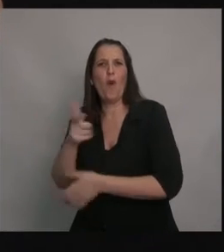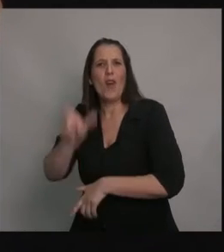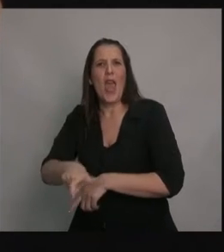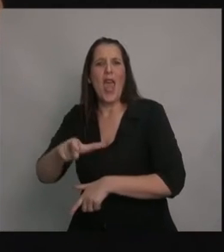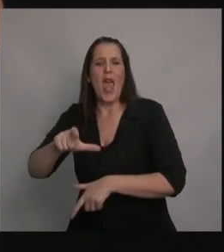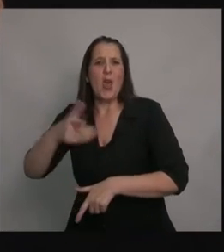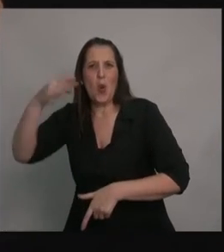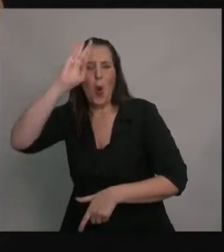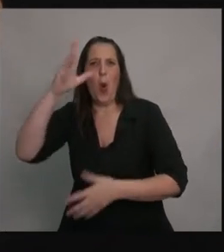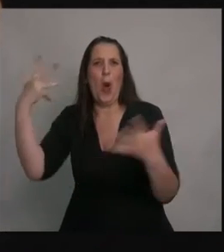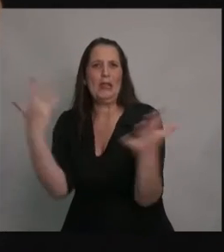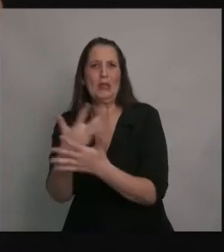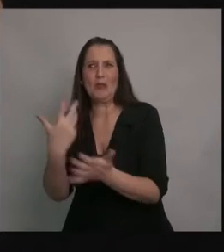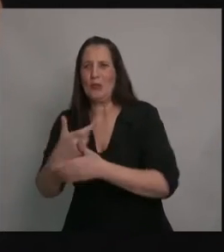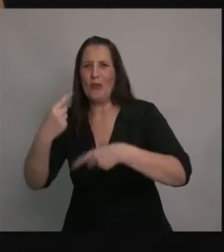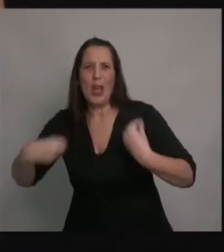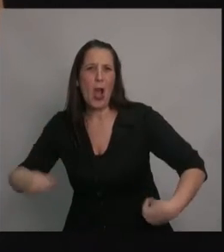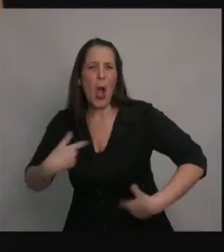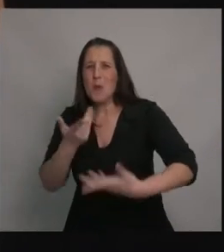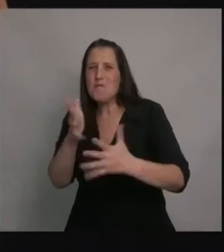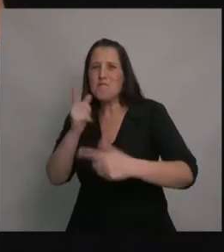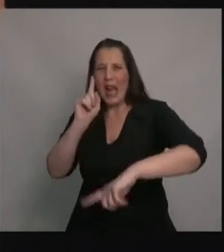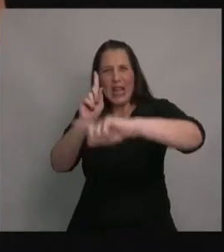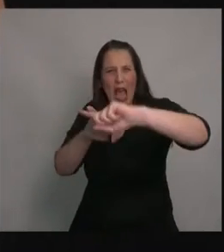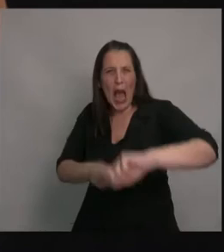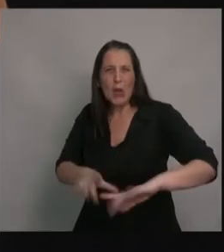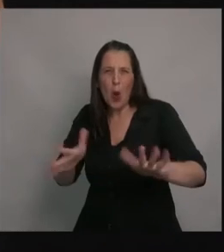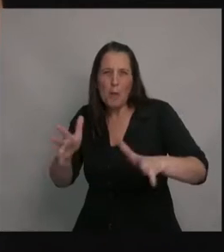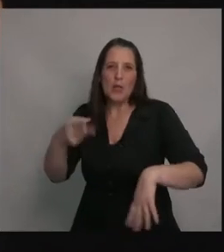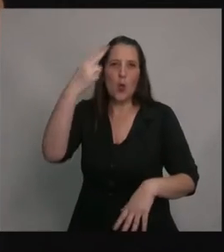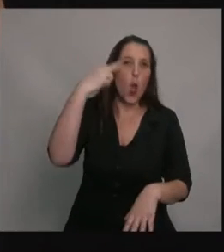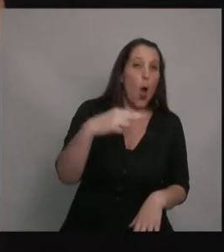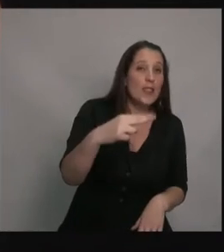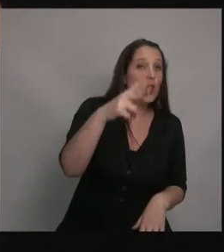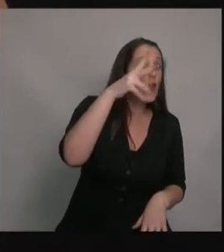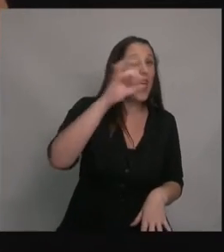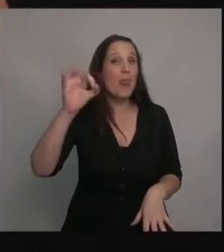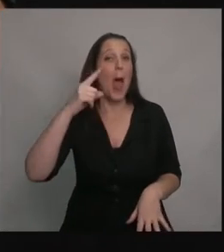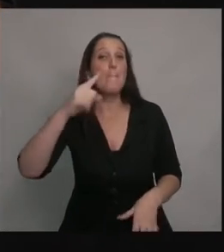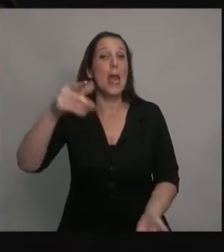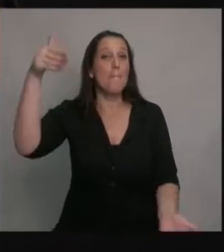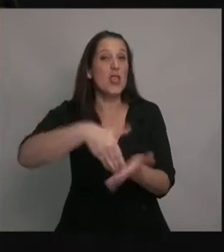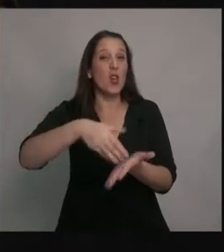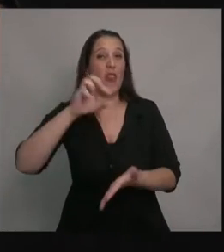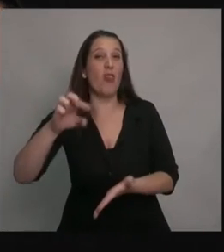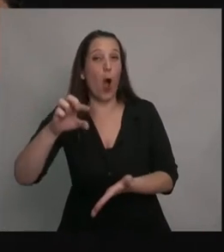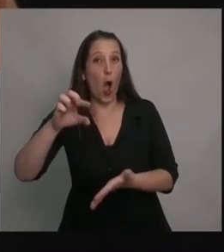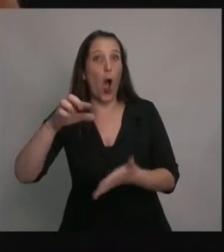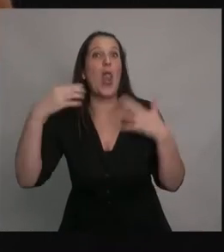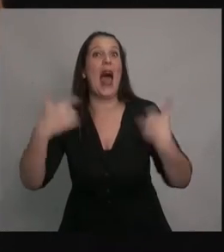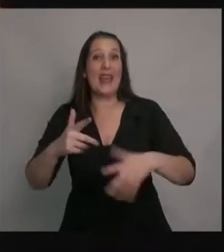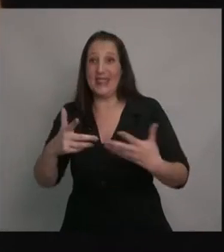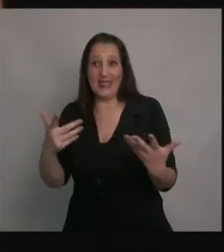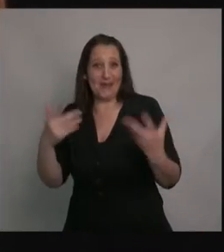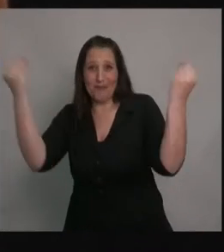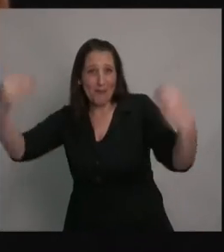Los últimos cálculos revelan que son 980 mil millones de dólares en lo que